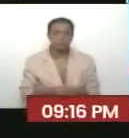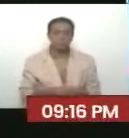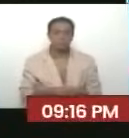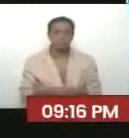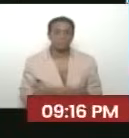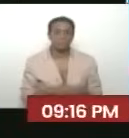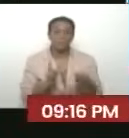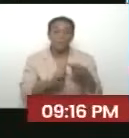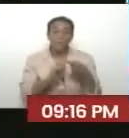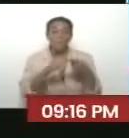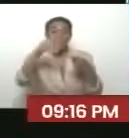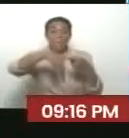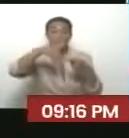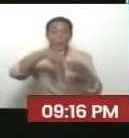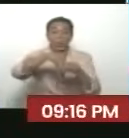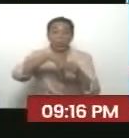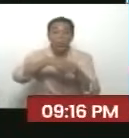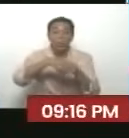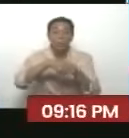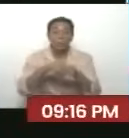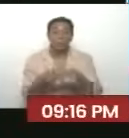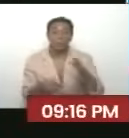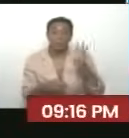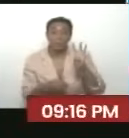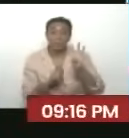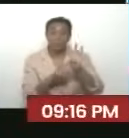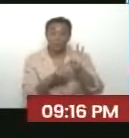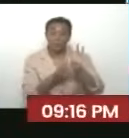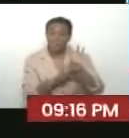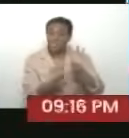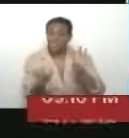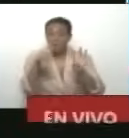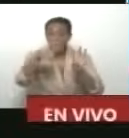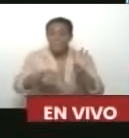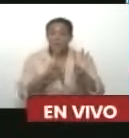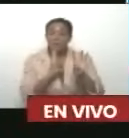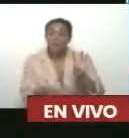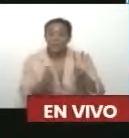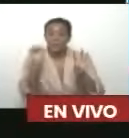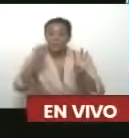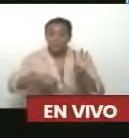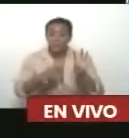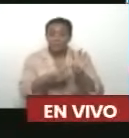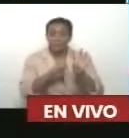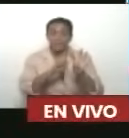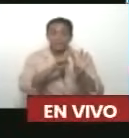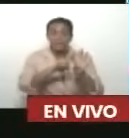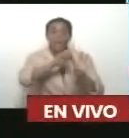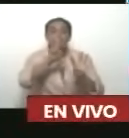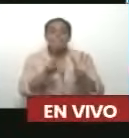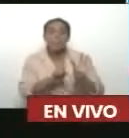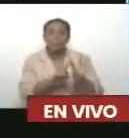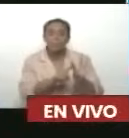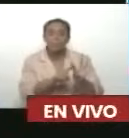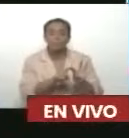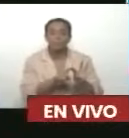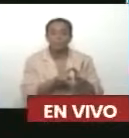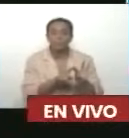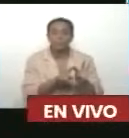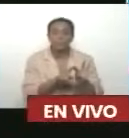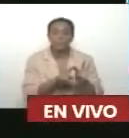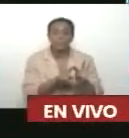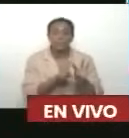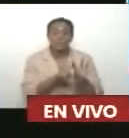Primer voto, de 5. Primer voto, sí. Segunda pregunta,